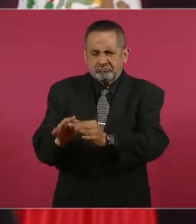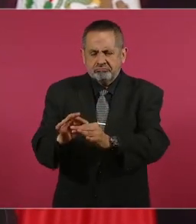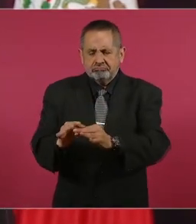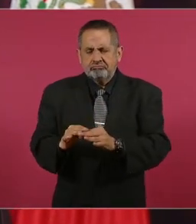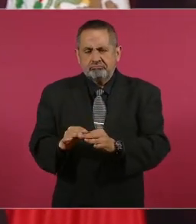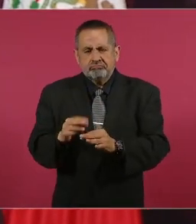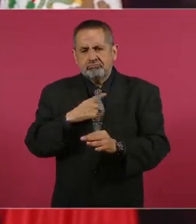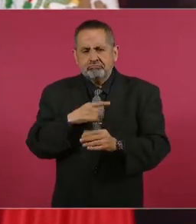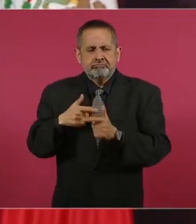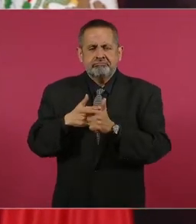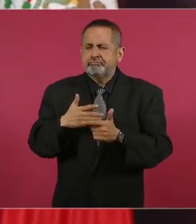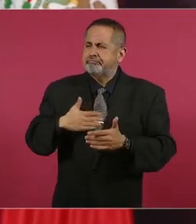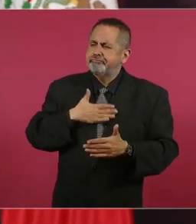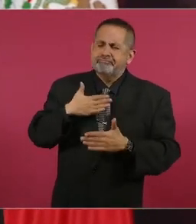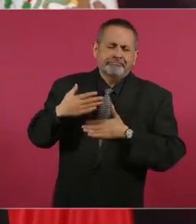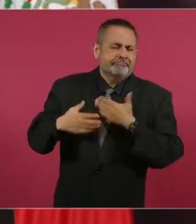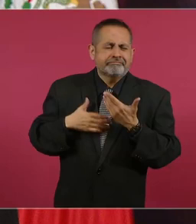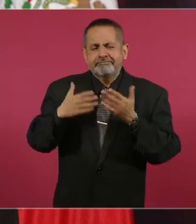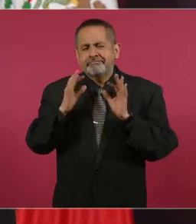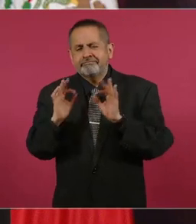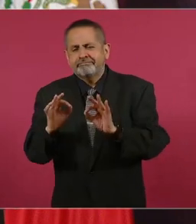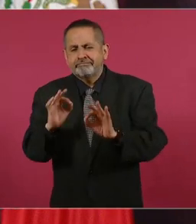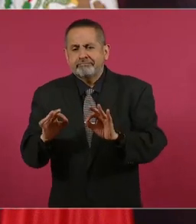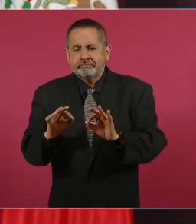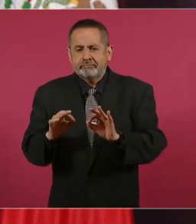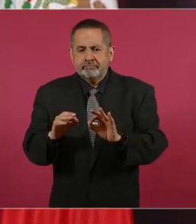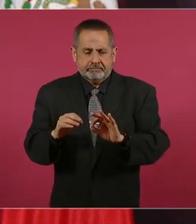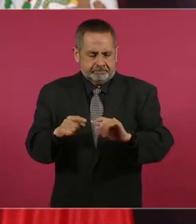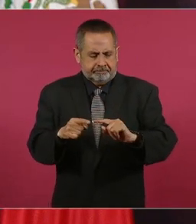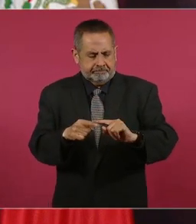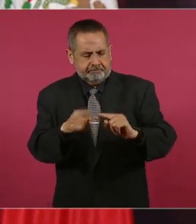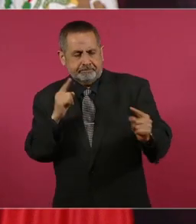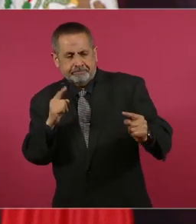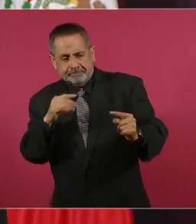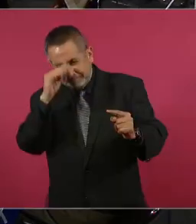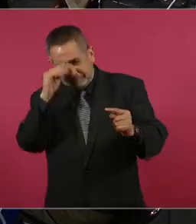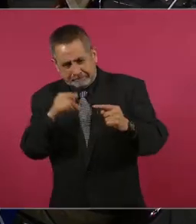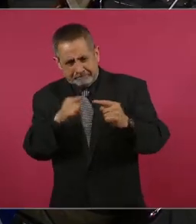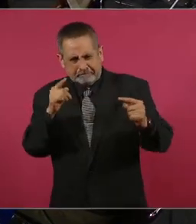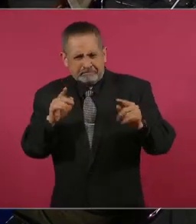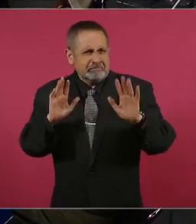debemos de celebrarlo, pero si hay esas diferencias políticas, también